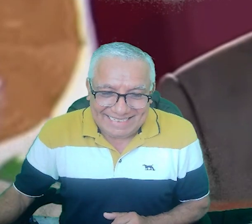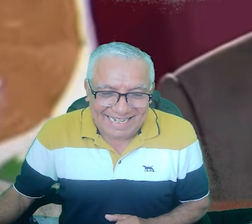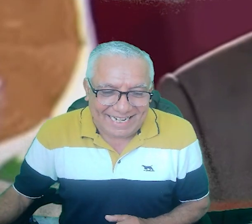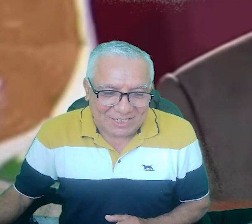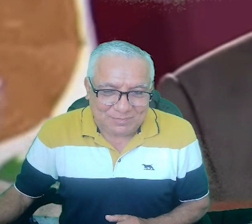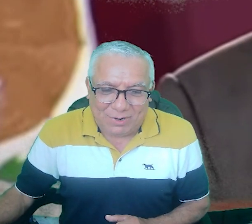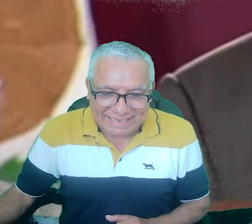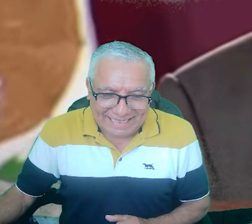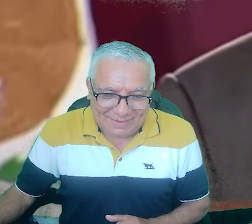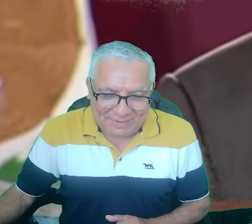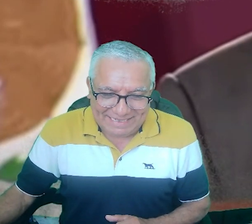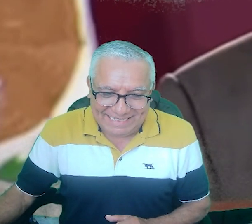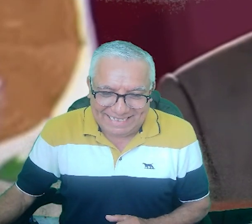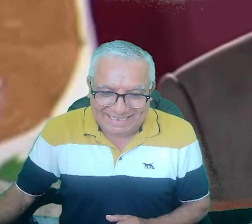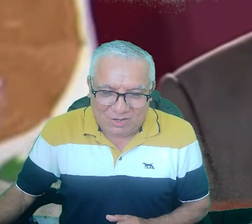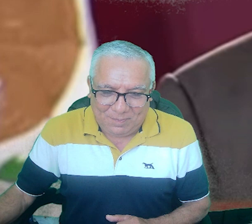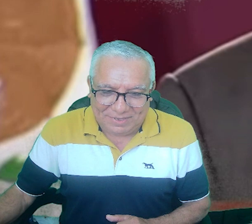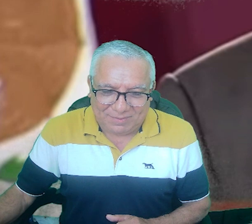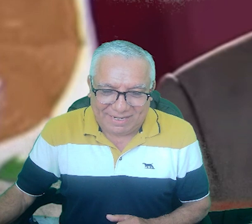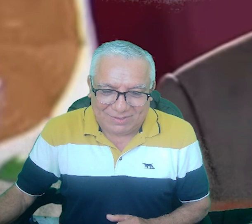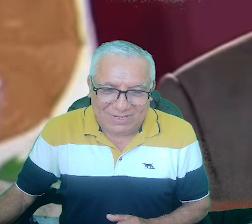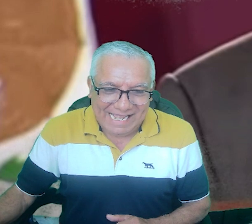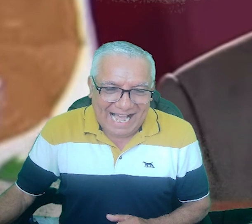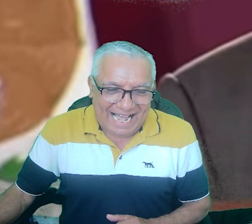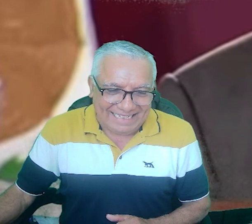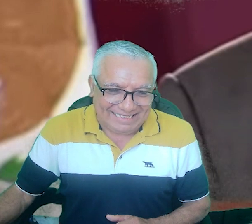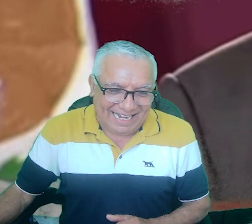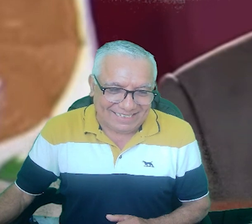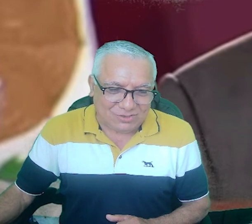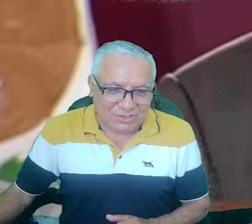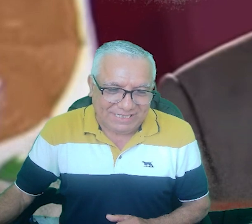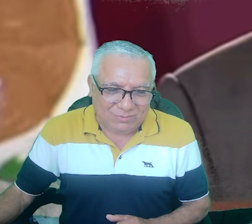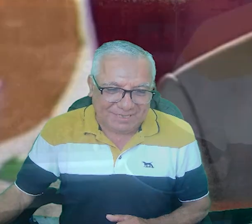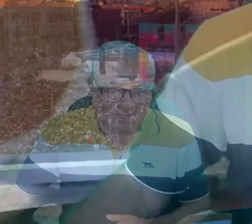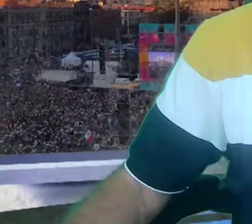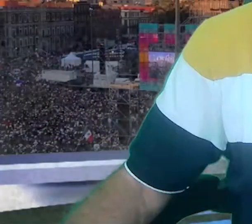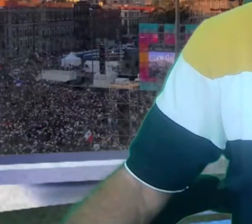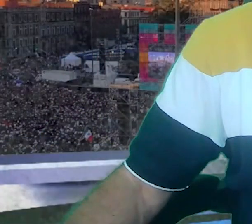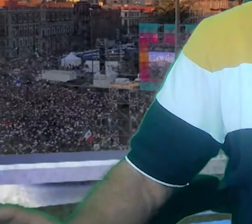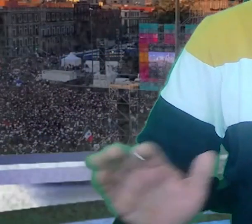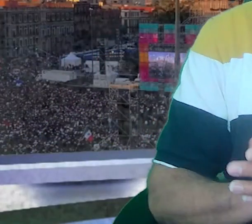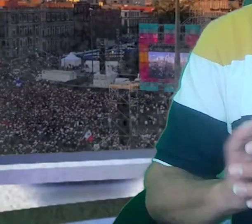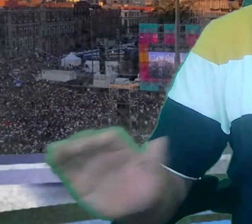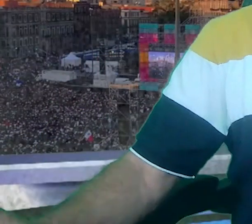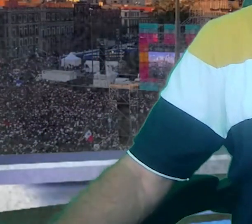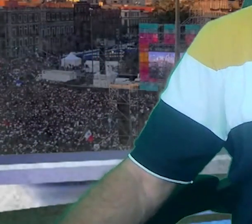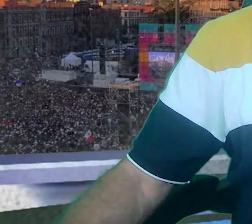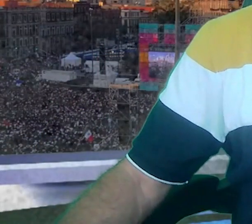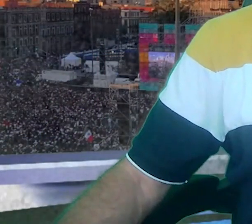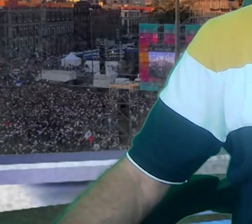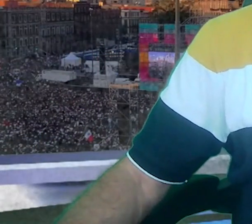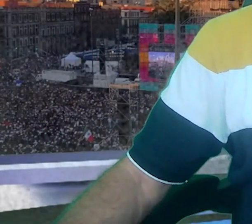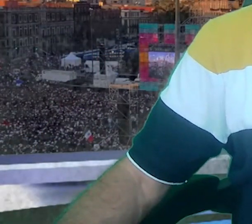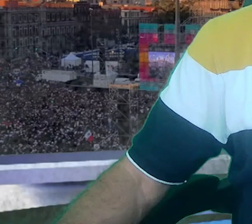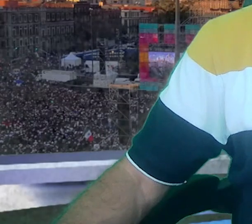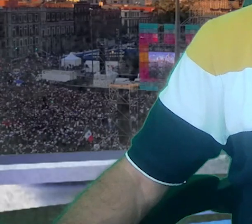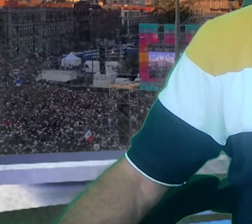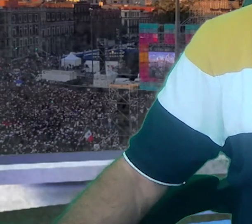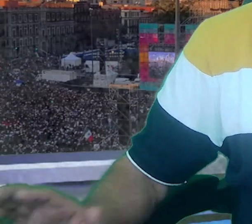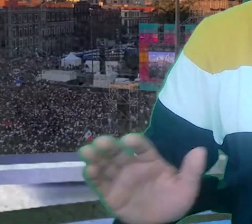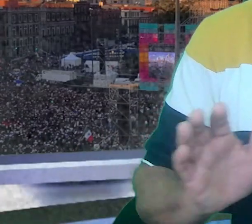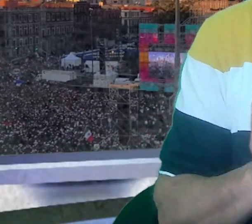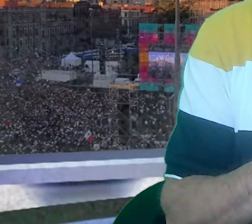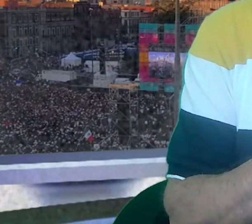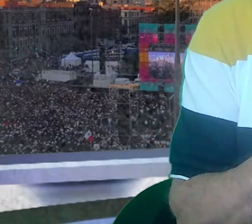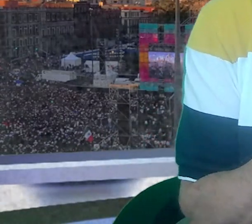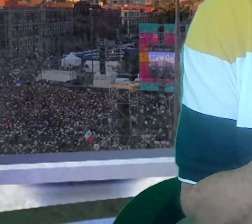De esa manera, esa es la respuesta del presidente López Obrador ante las dos situaciones, las dos afirmaciones del expresidente